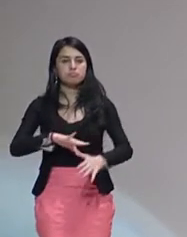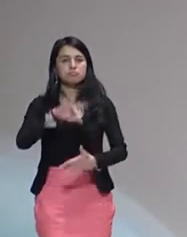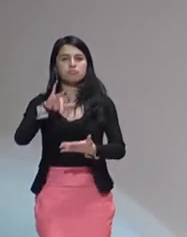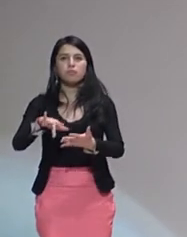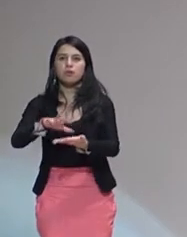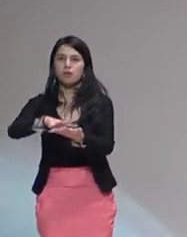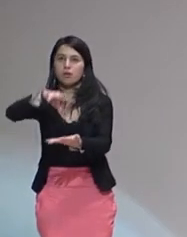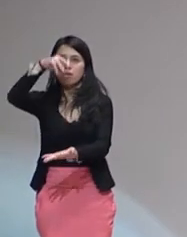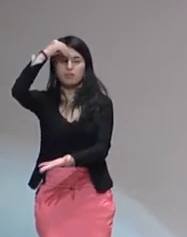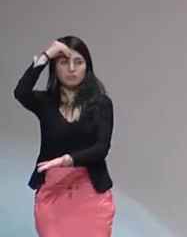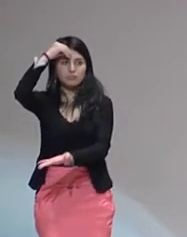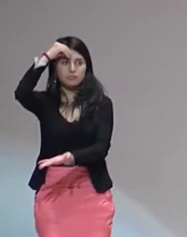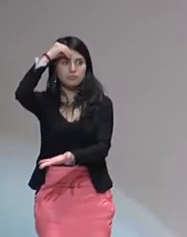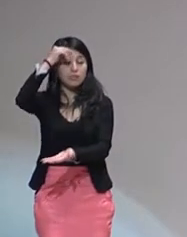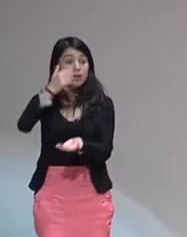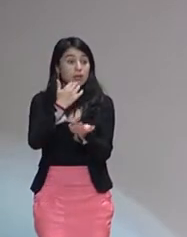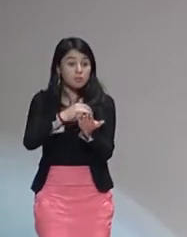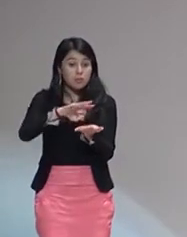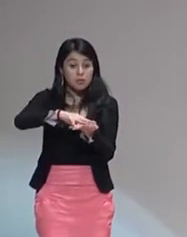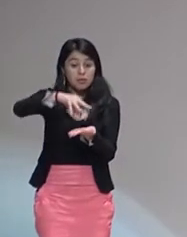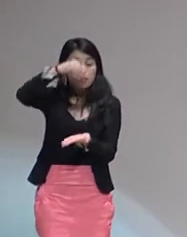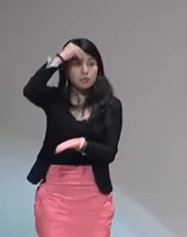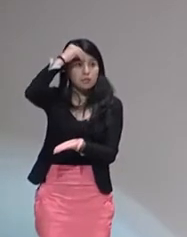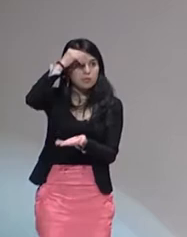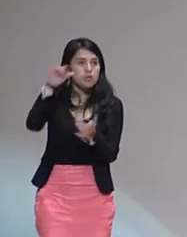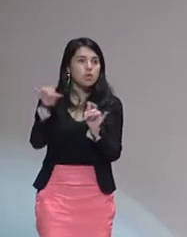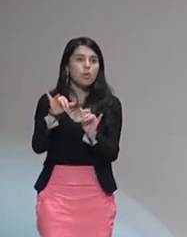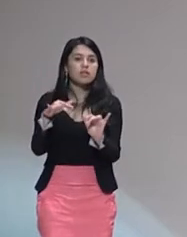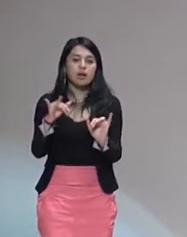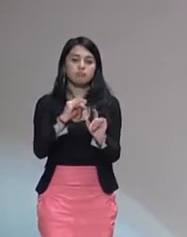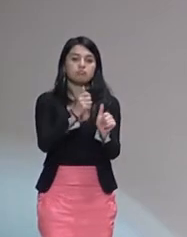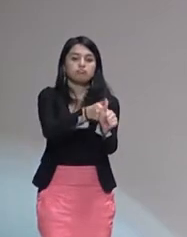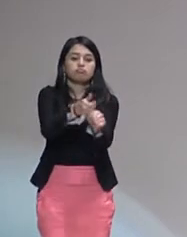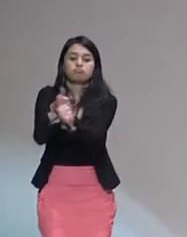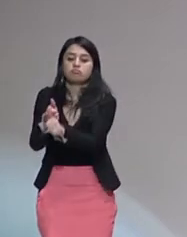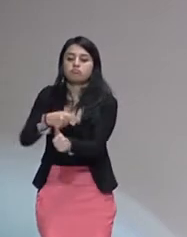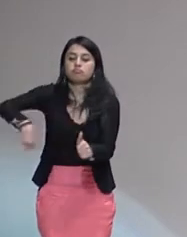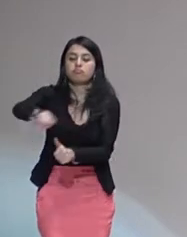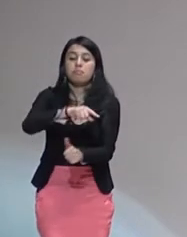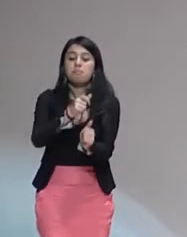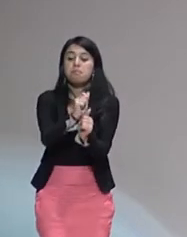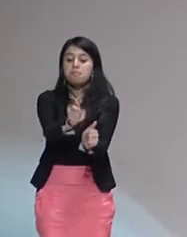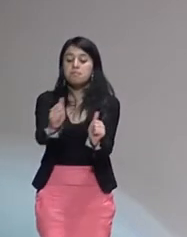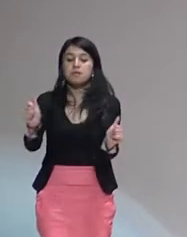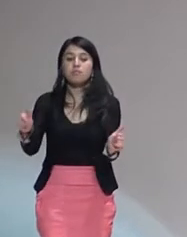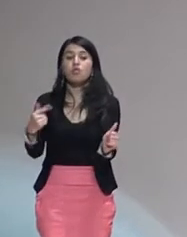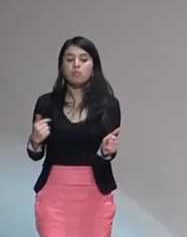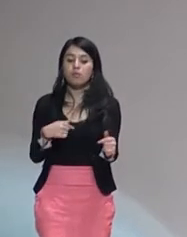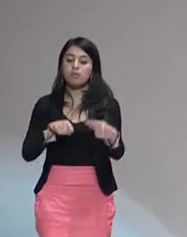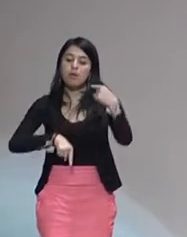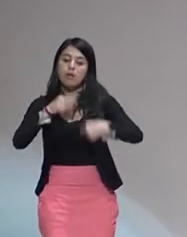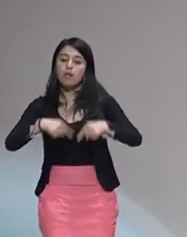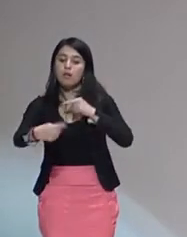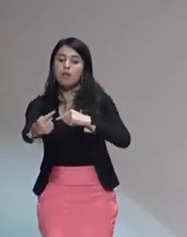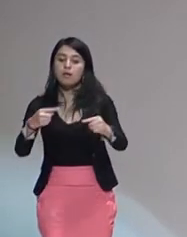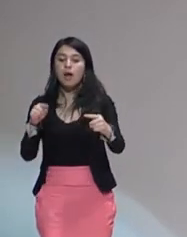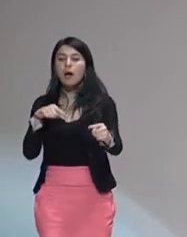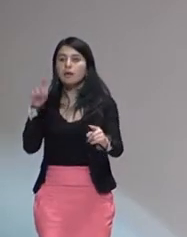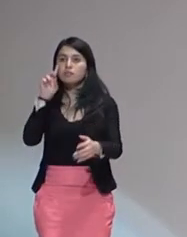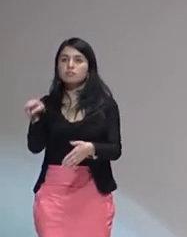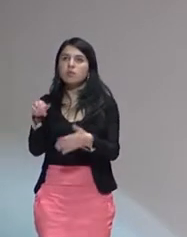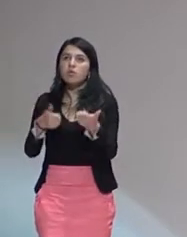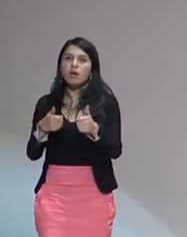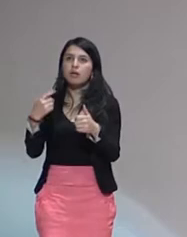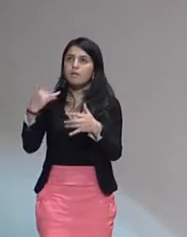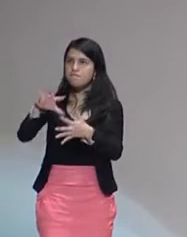Y ya el aprendizaje no se ve como algo individual que cada quien va a competir y va a captar el